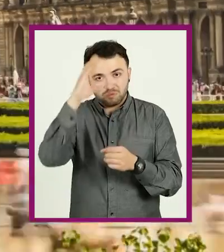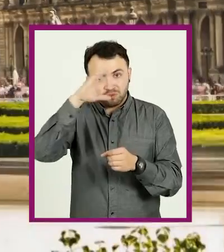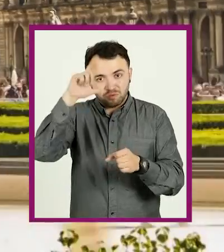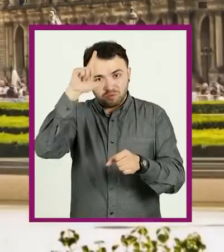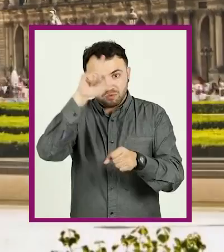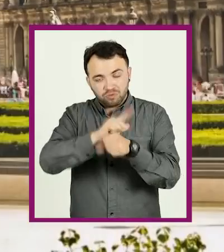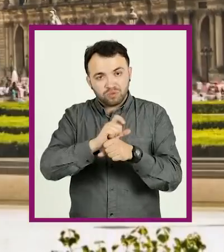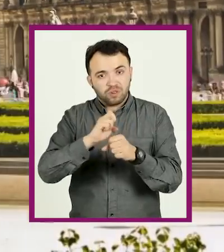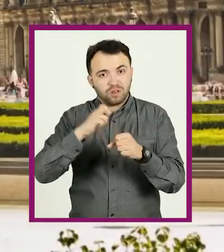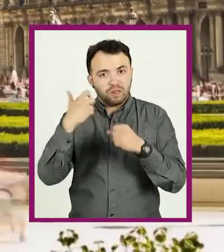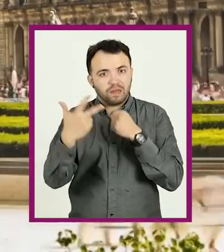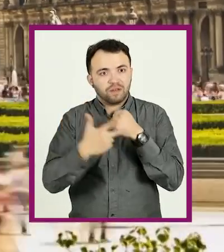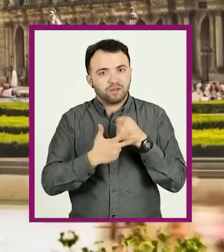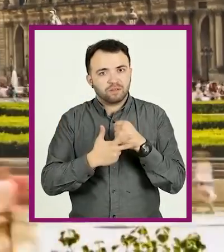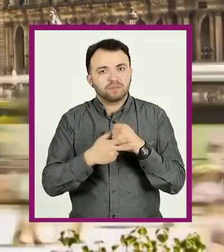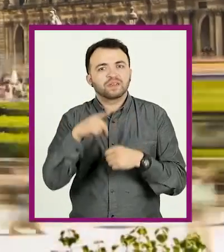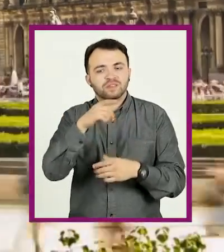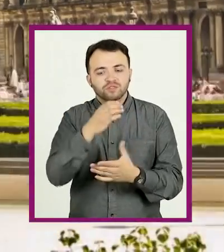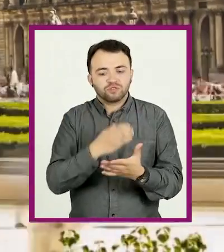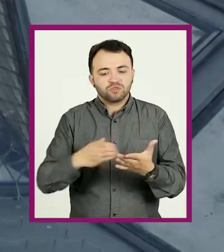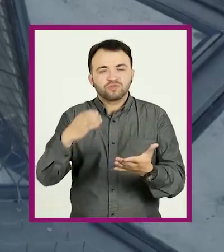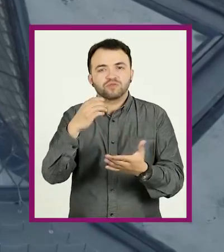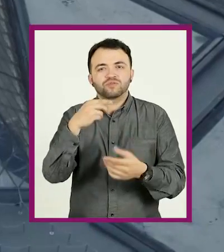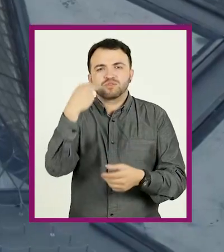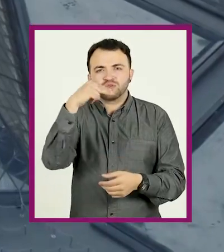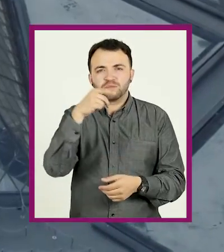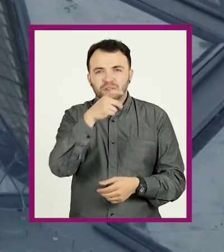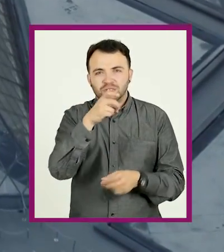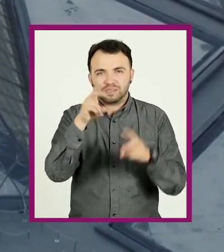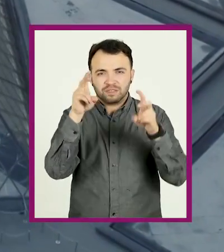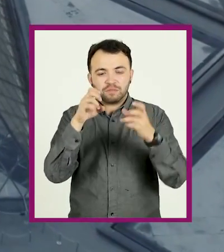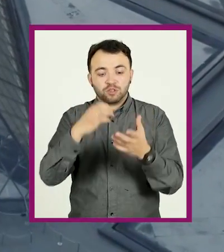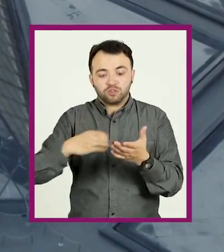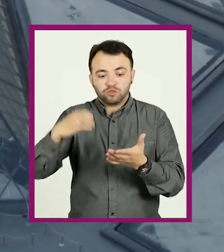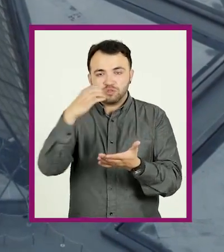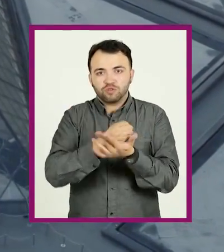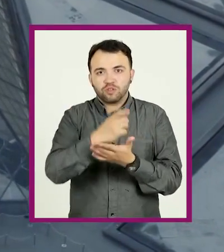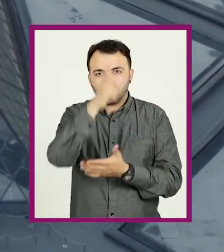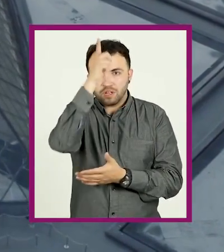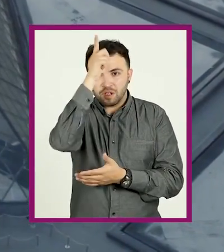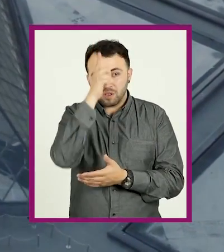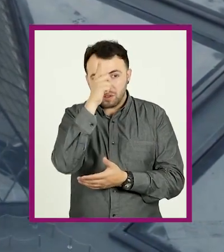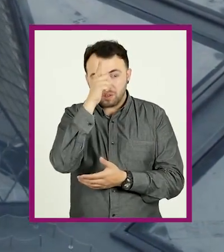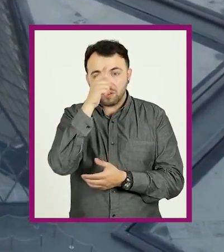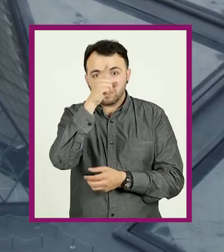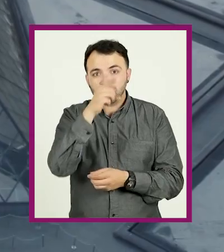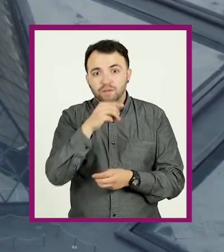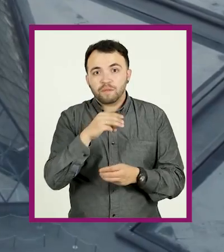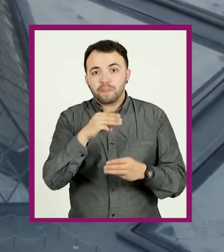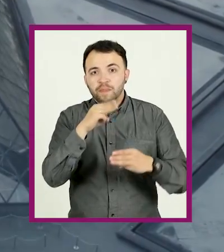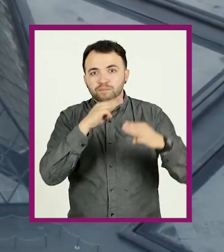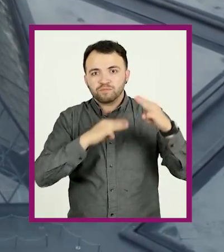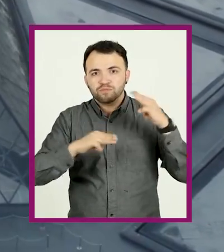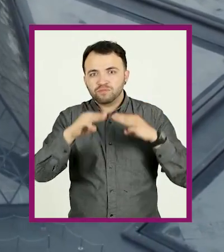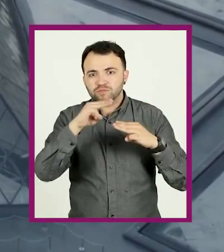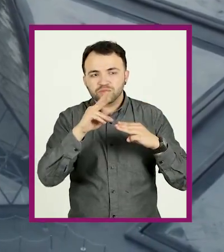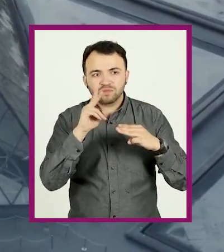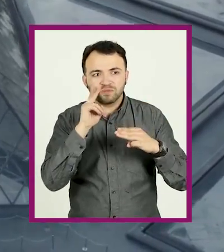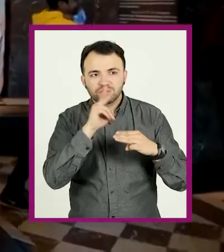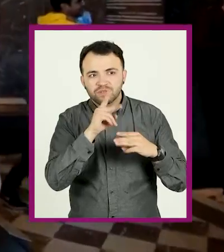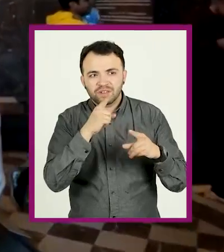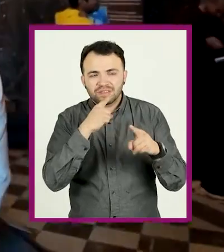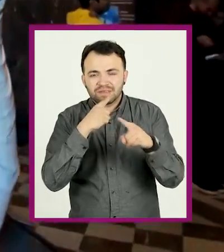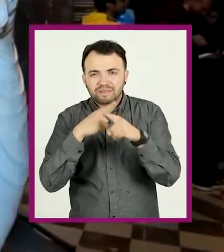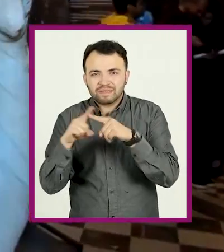Europa. En la llamada Ciudad de la Luz se halla el famoso Museo del Louvre, el más grande en su